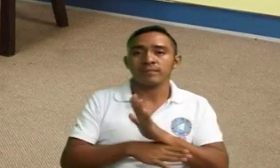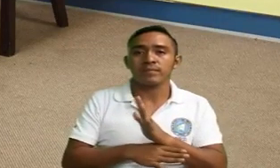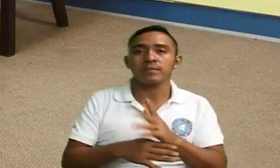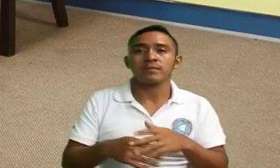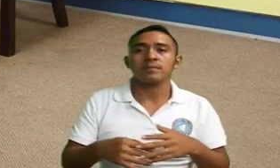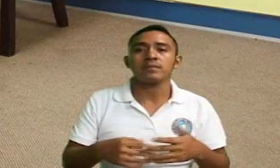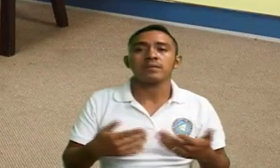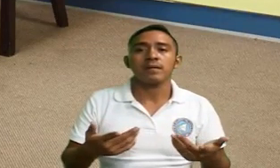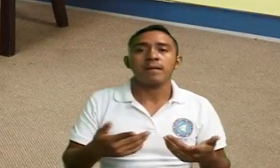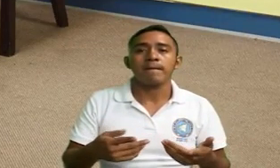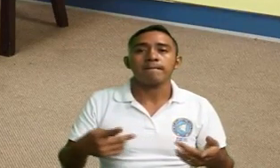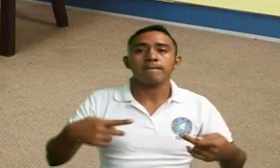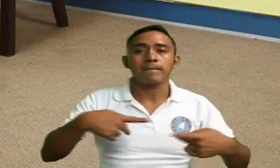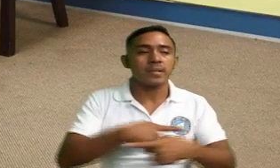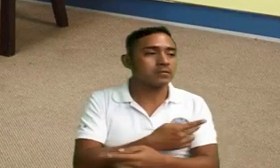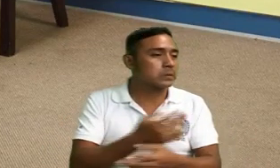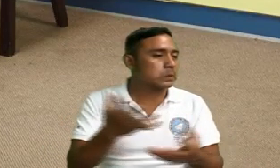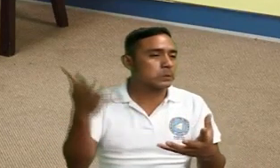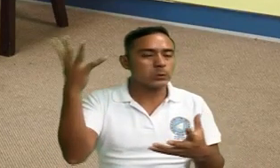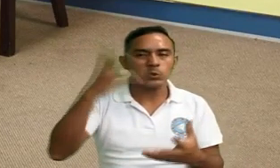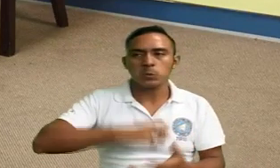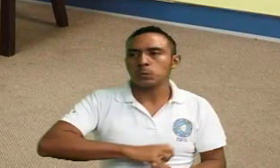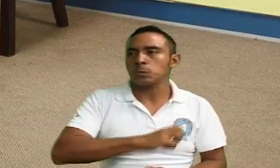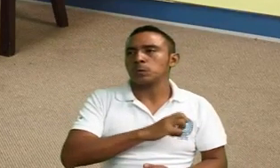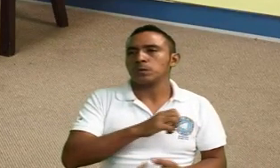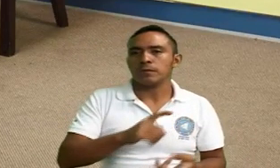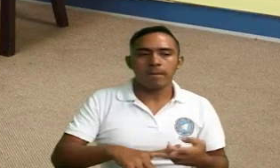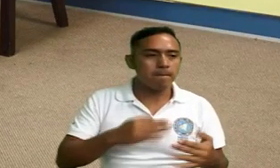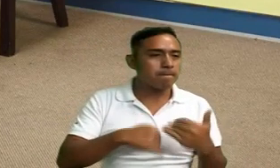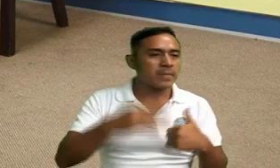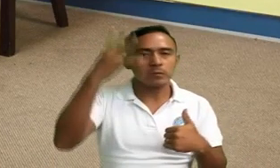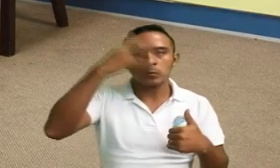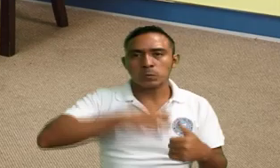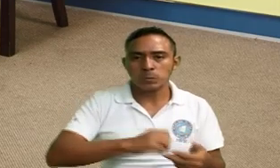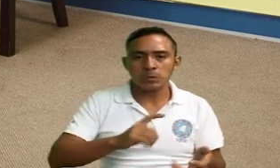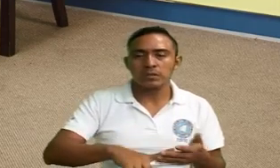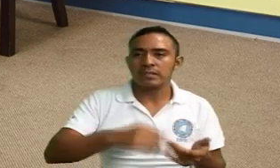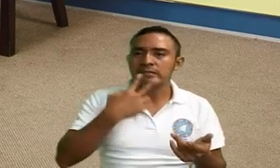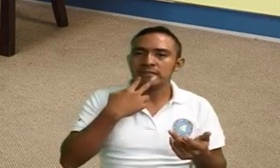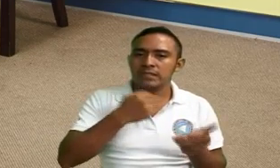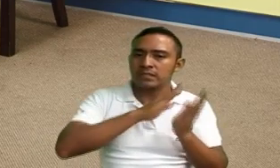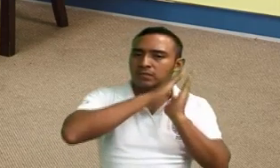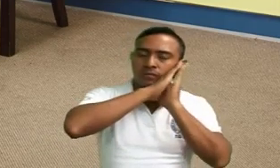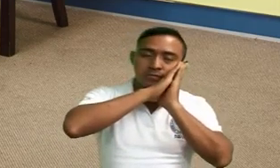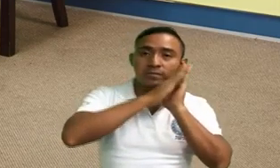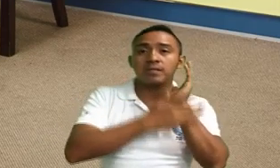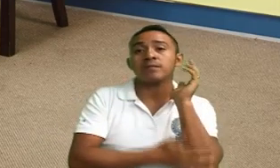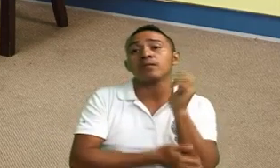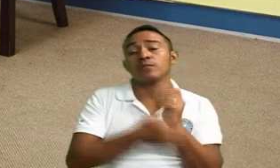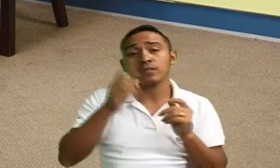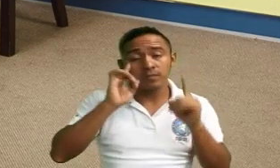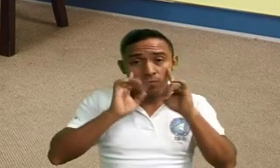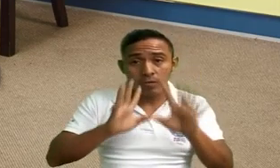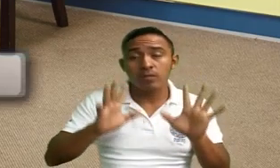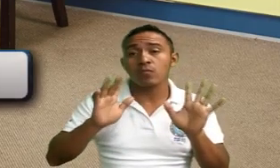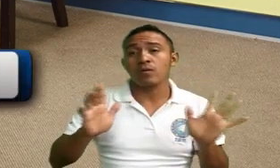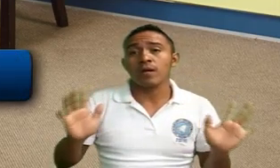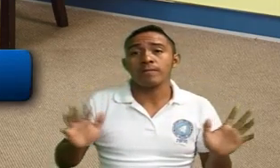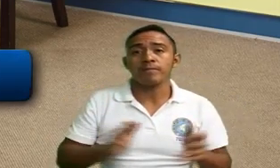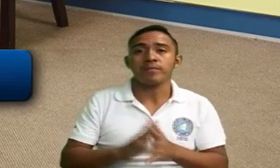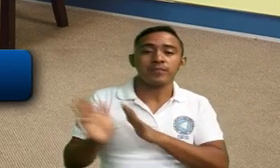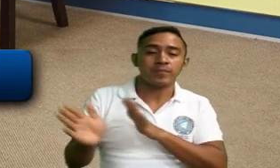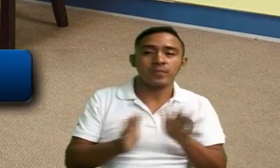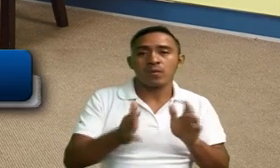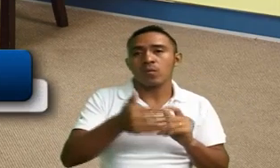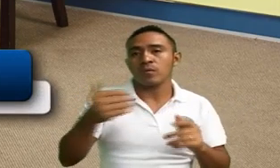se va a mostrar más irritable, con más ira y con más insomnio. Entonces, hay que tener cuidado con eso. Hay otros medicamentos